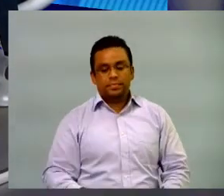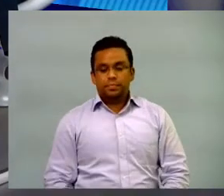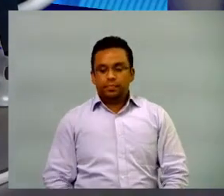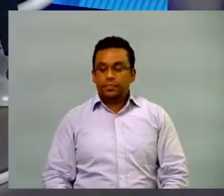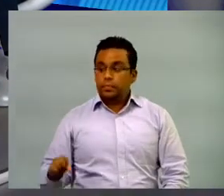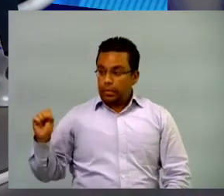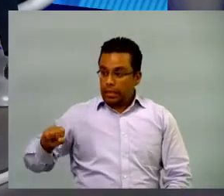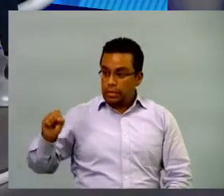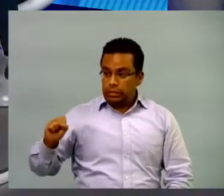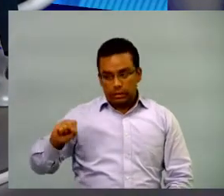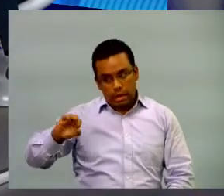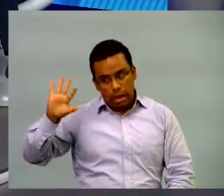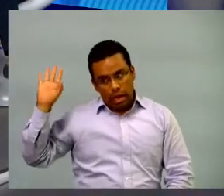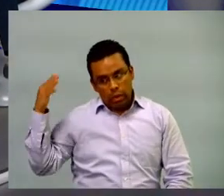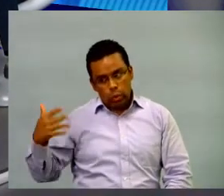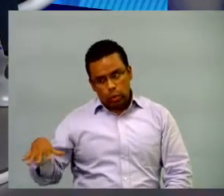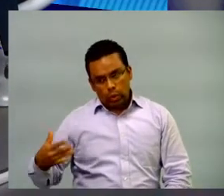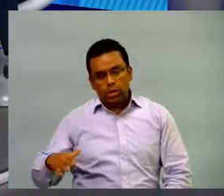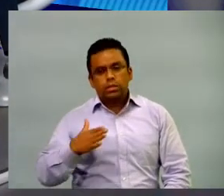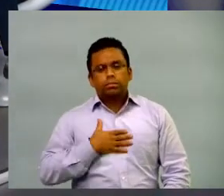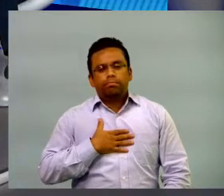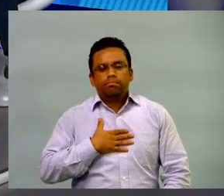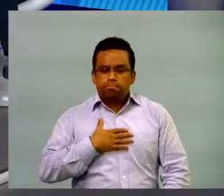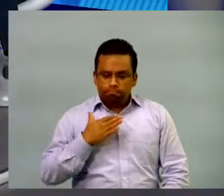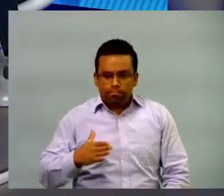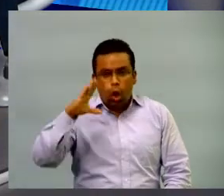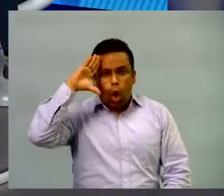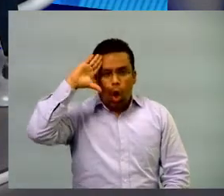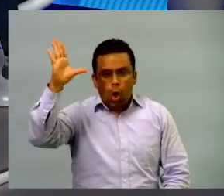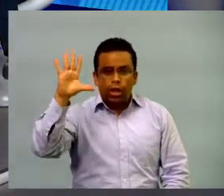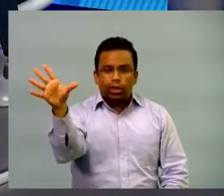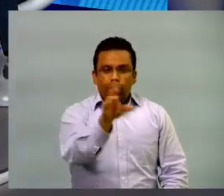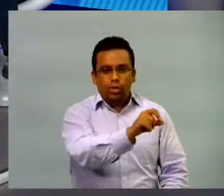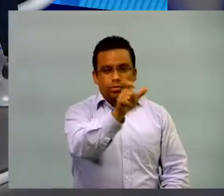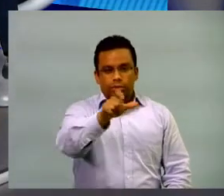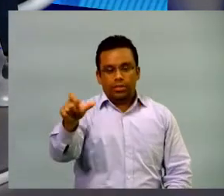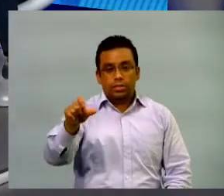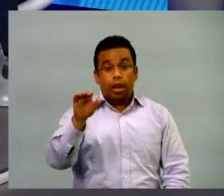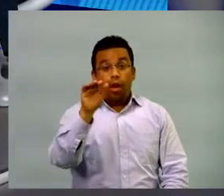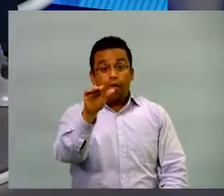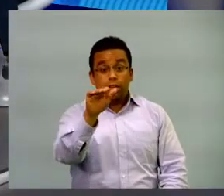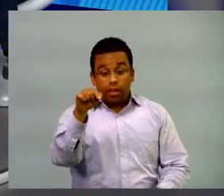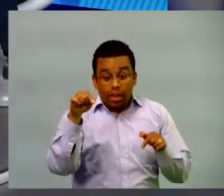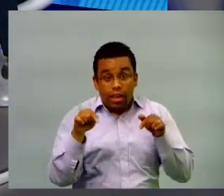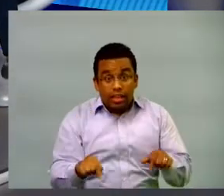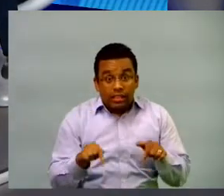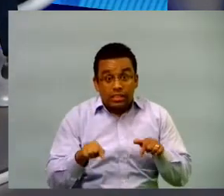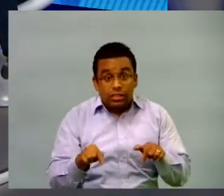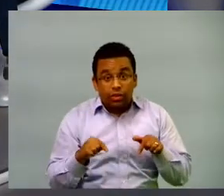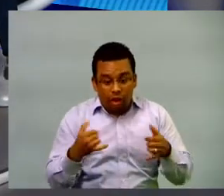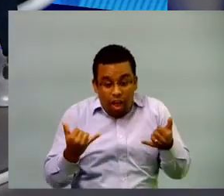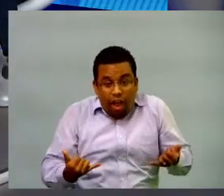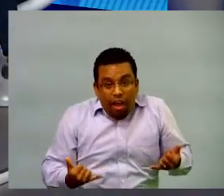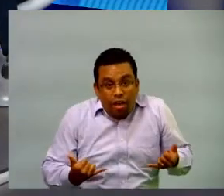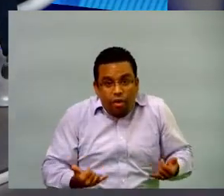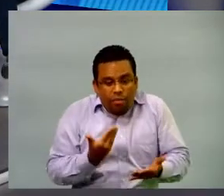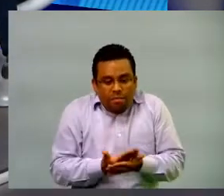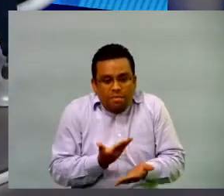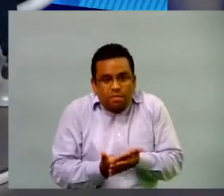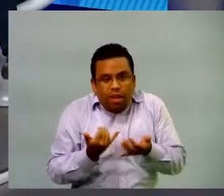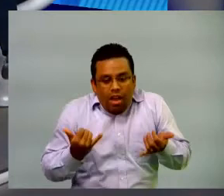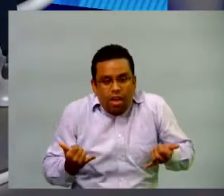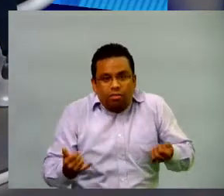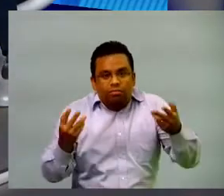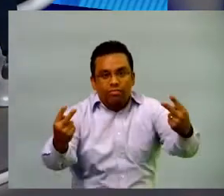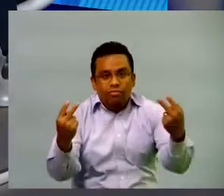con el corazón a todos los docentes del país y contarles que esto es más fácil en vivo y en directo con ustedes de manera